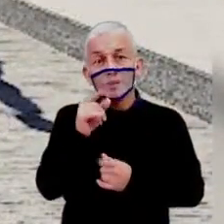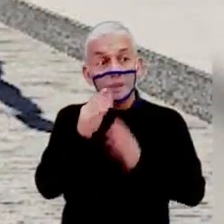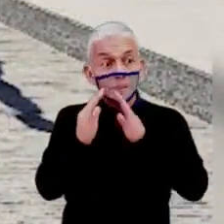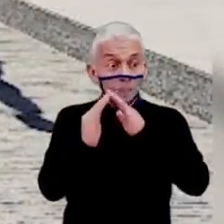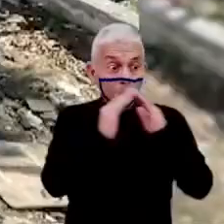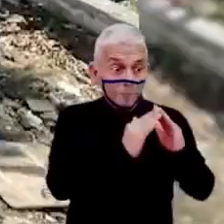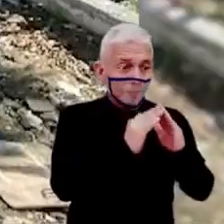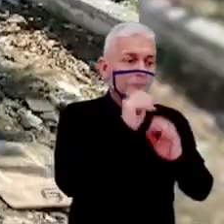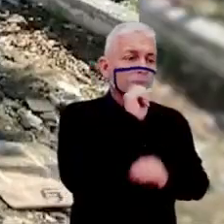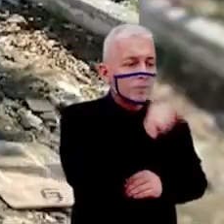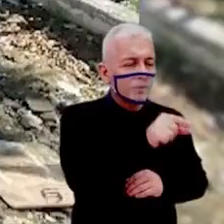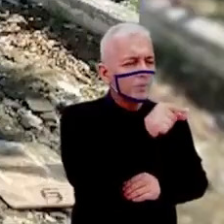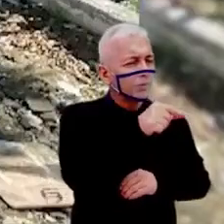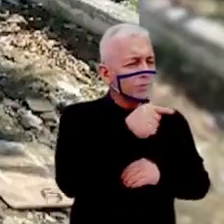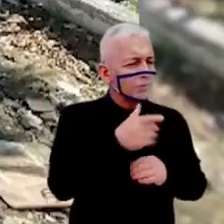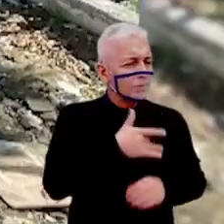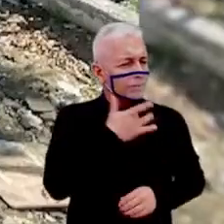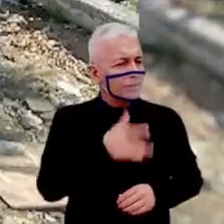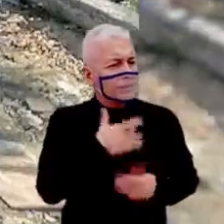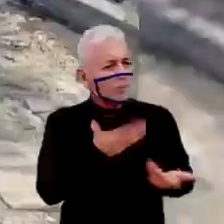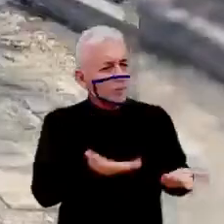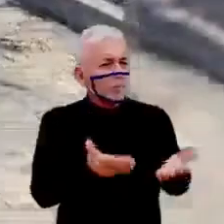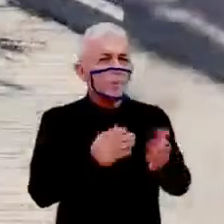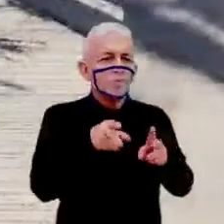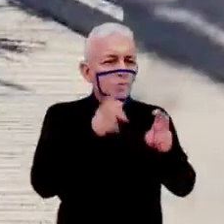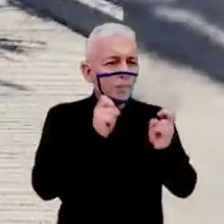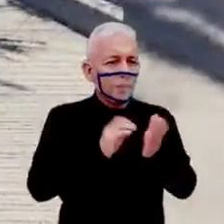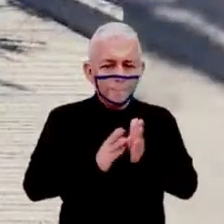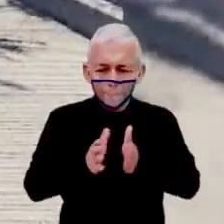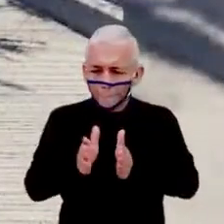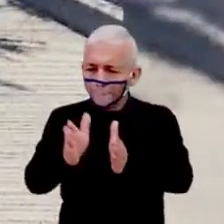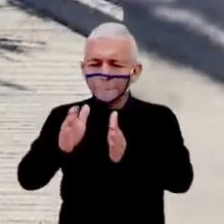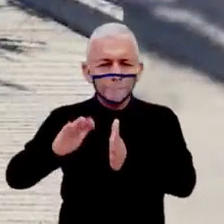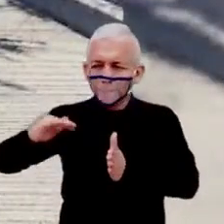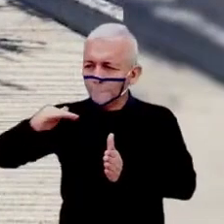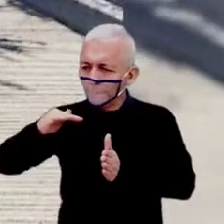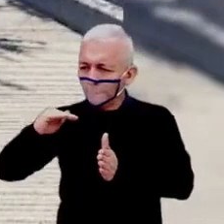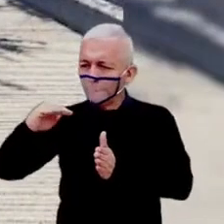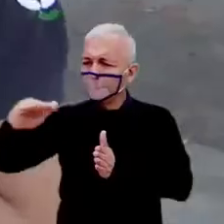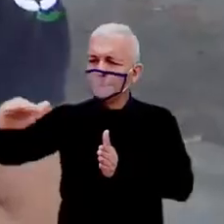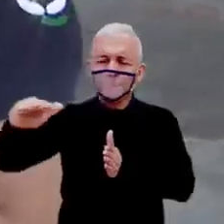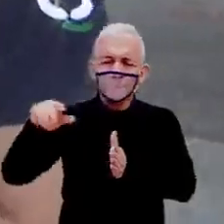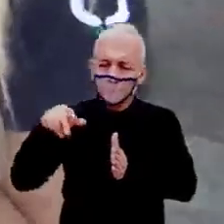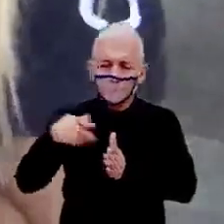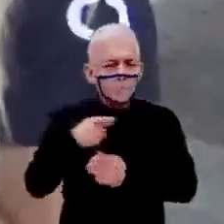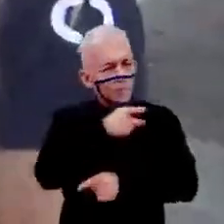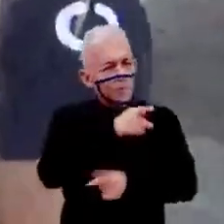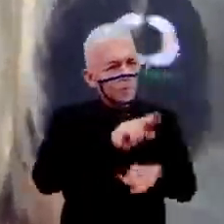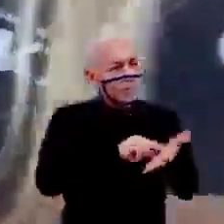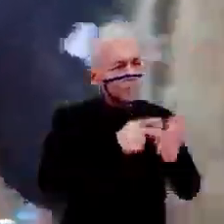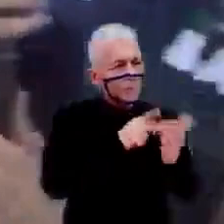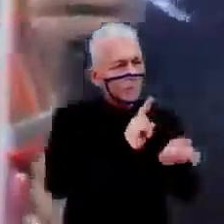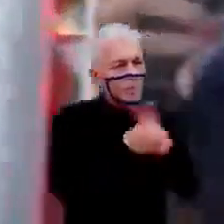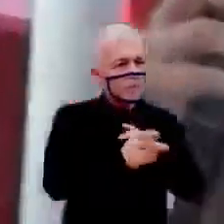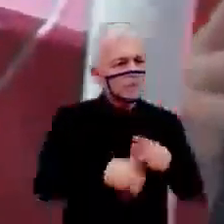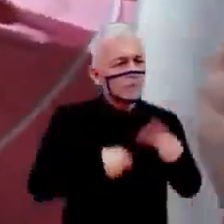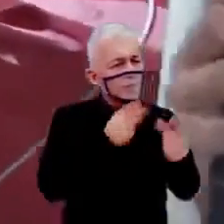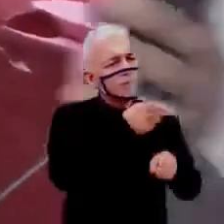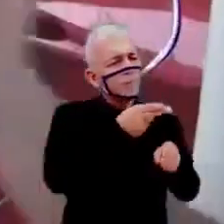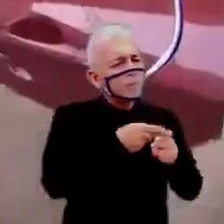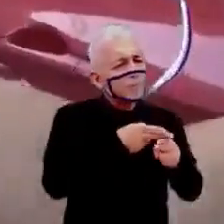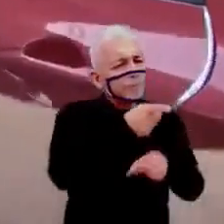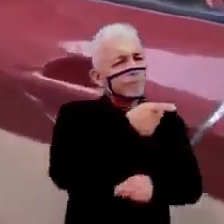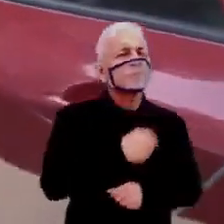vecinas de esta calle cómo lo han sentido los vecinos, cómo lo han tomado ellos y cómo esto les cambió la vida. Hola, ¿cómo estás? ¿Cómo es tu